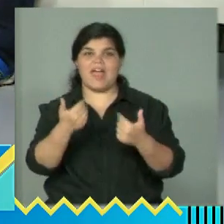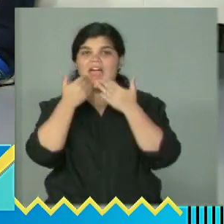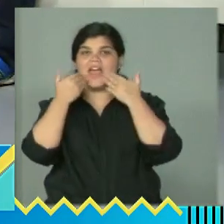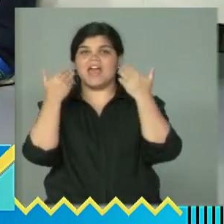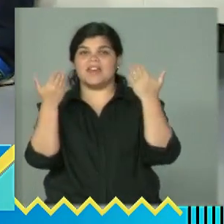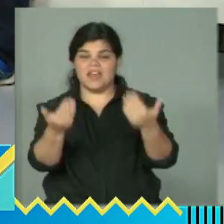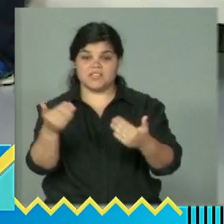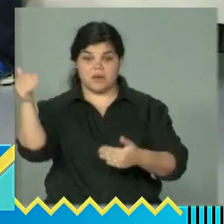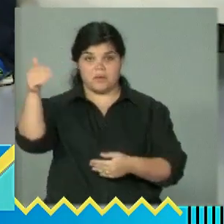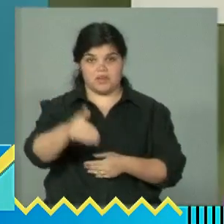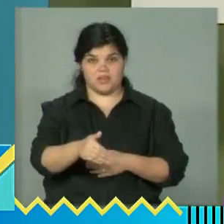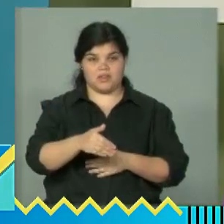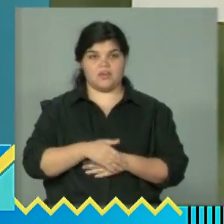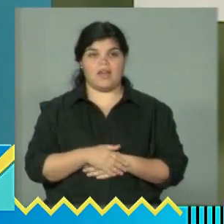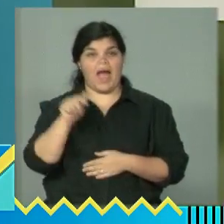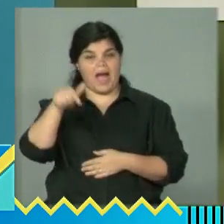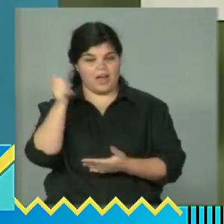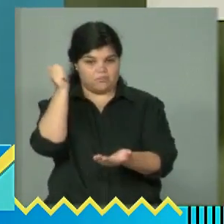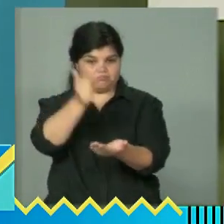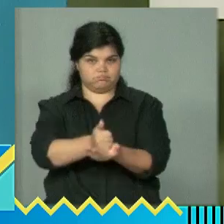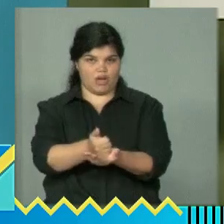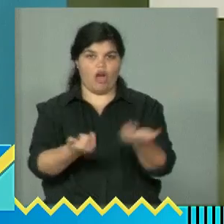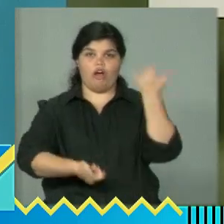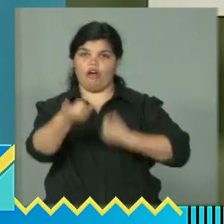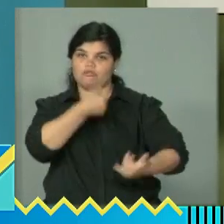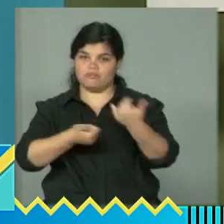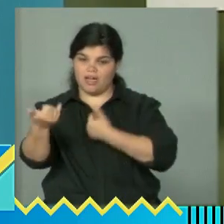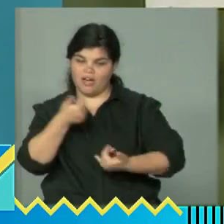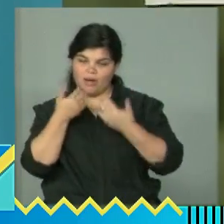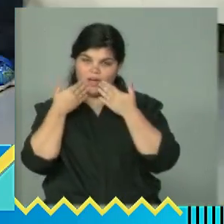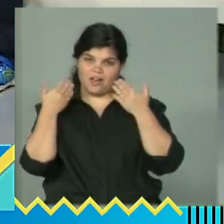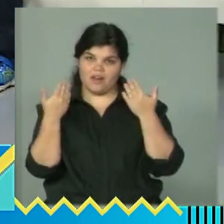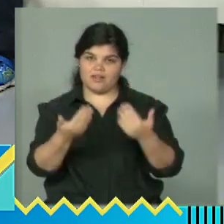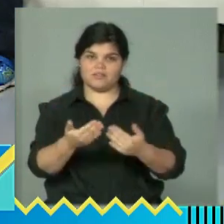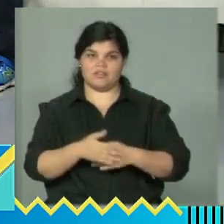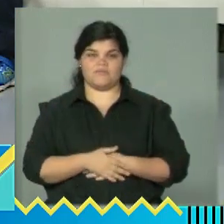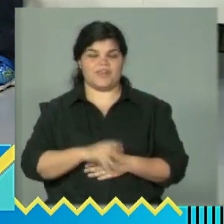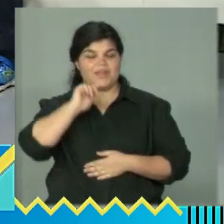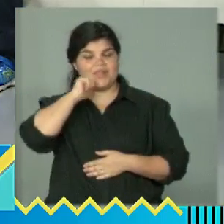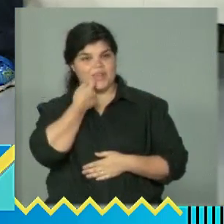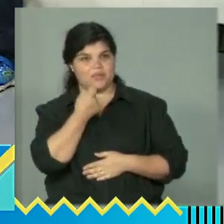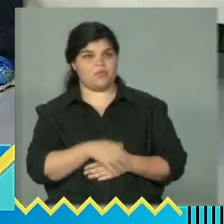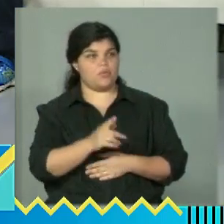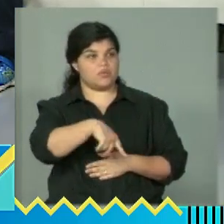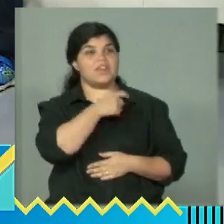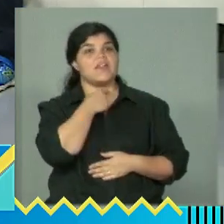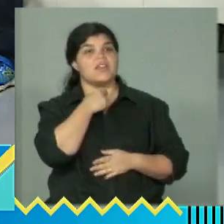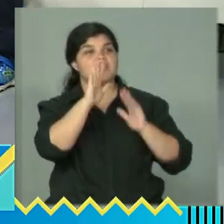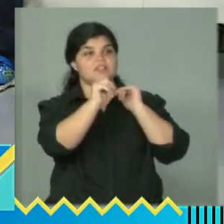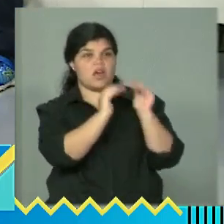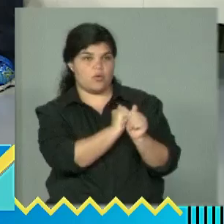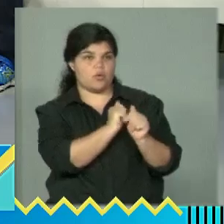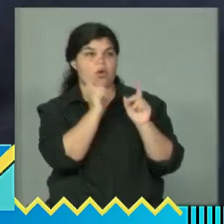por haber venido a estar acá, a contarnos. Gracias. La verdad que es un placer escucharlo. ¿Quieren mandarle saludos a la profesora, a la